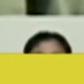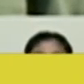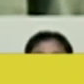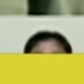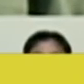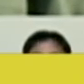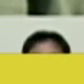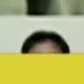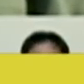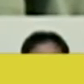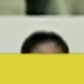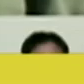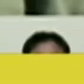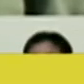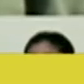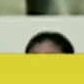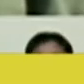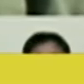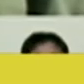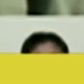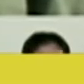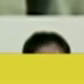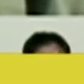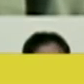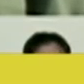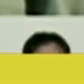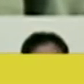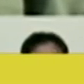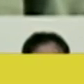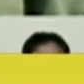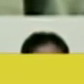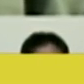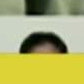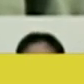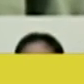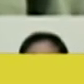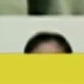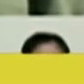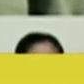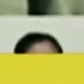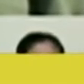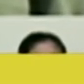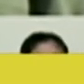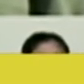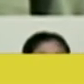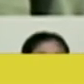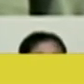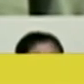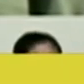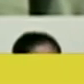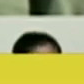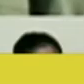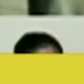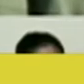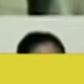a la cual respetamos y nos apegamos fielmente. Nosotros, los hombres y mujeres de la Red Central, militares